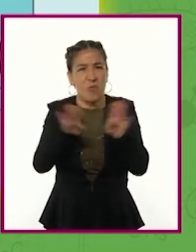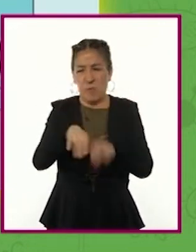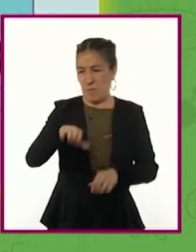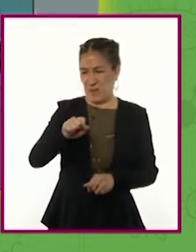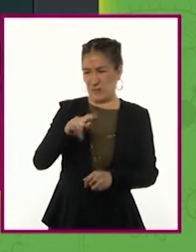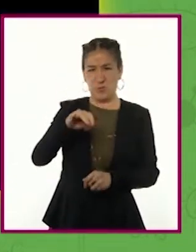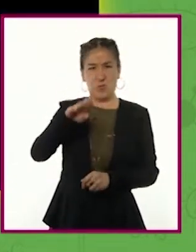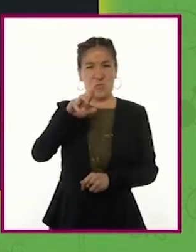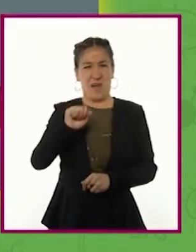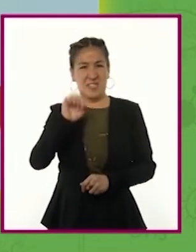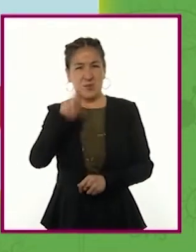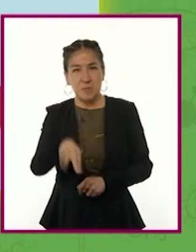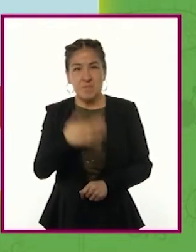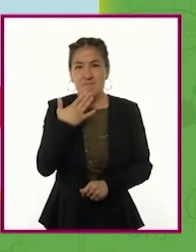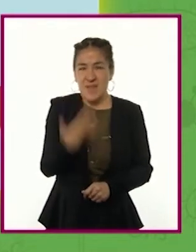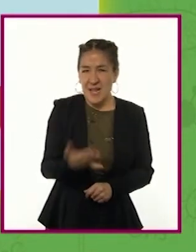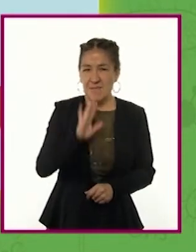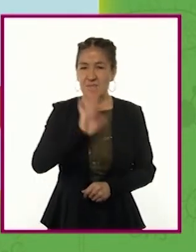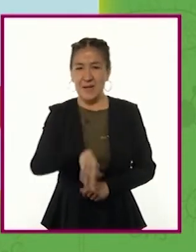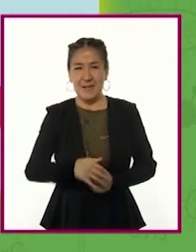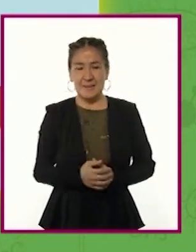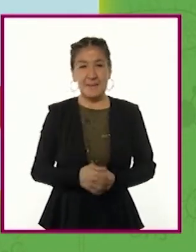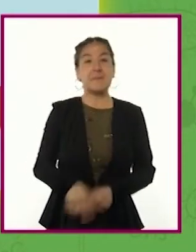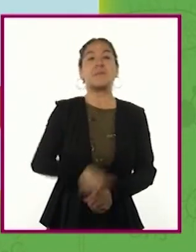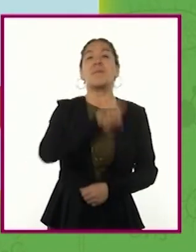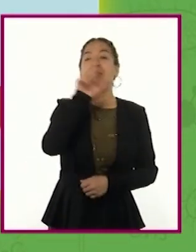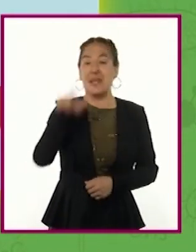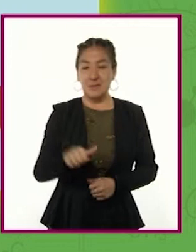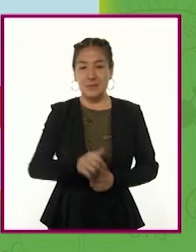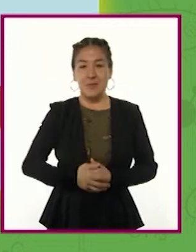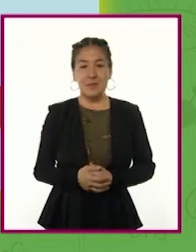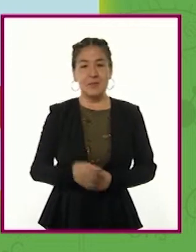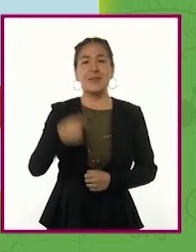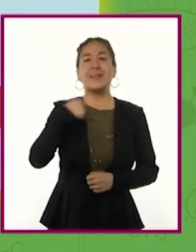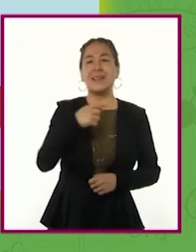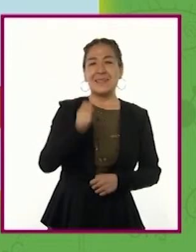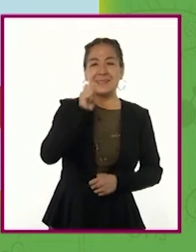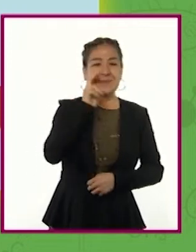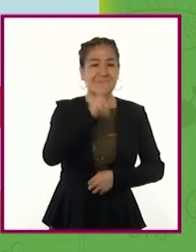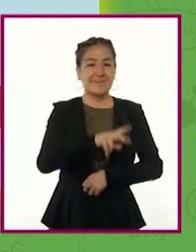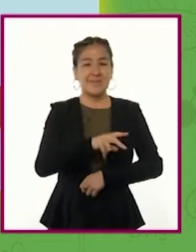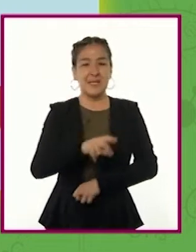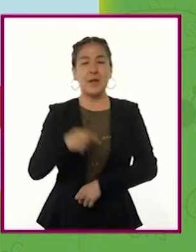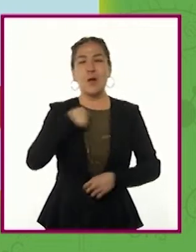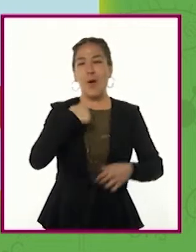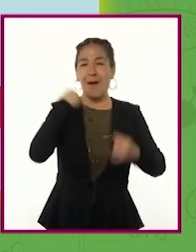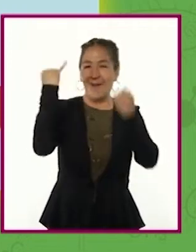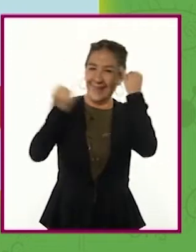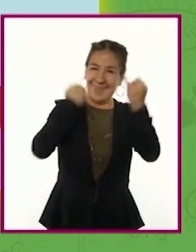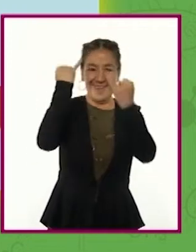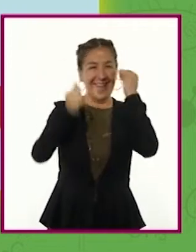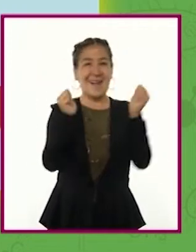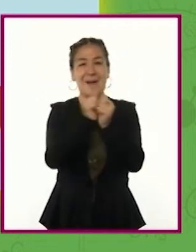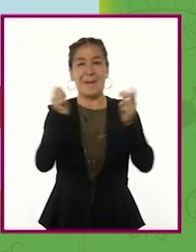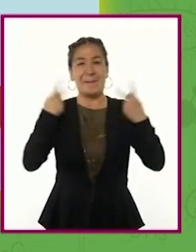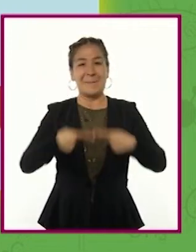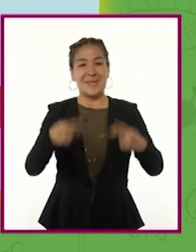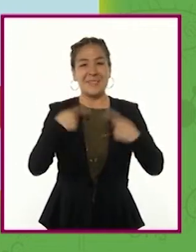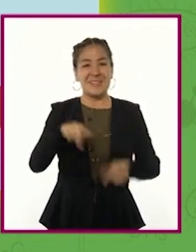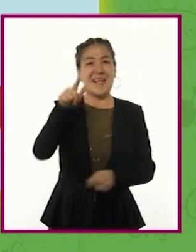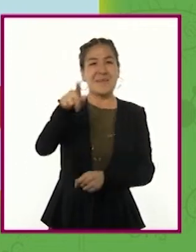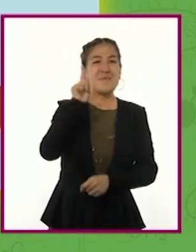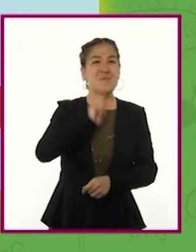esto estaba bien. Tiempo después me encontraba solo en casa y estaba fantaseando con un personaje de mi